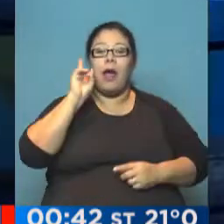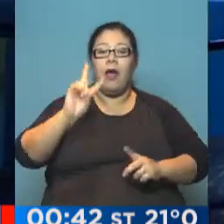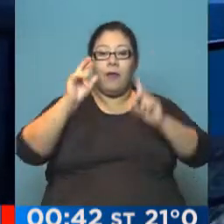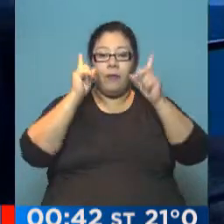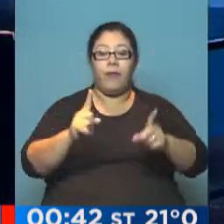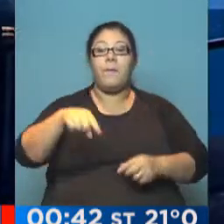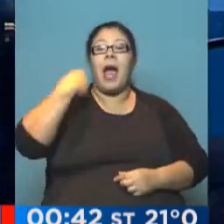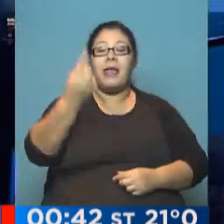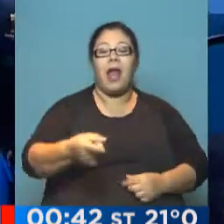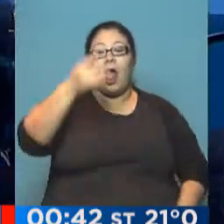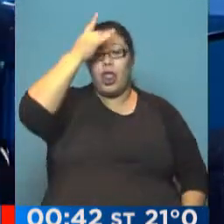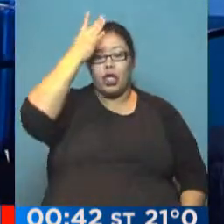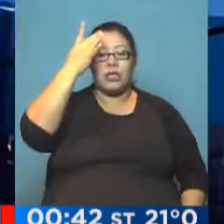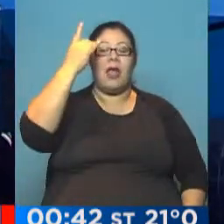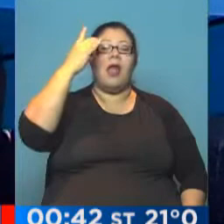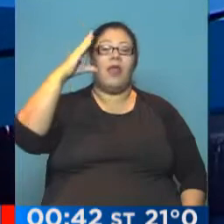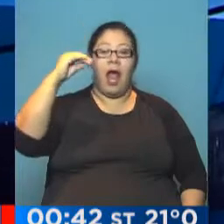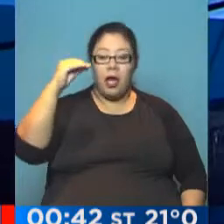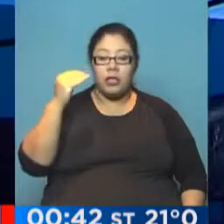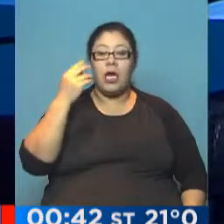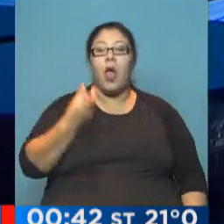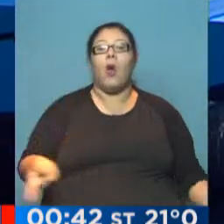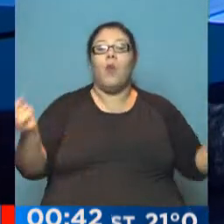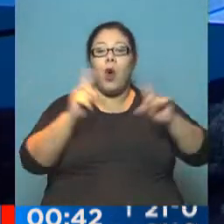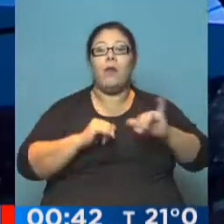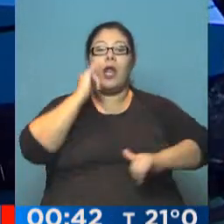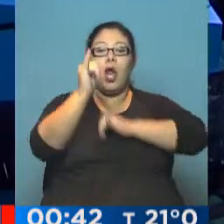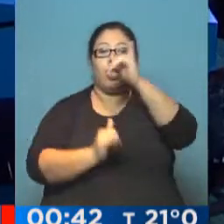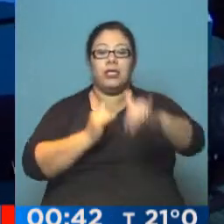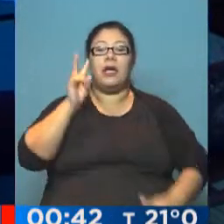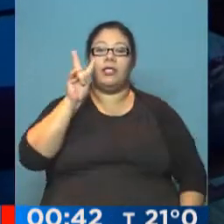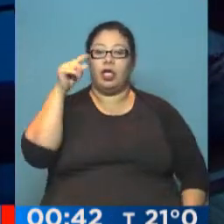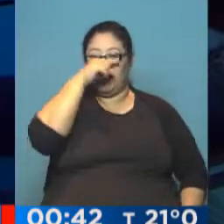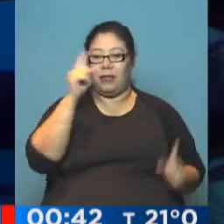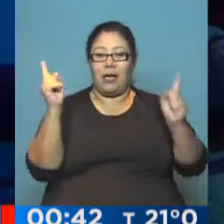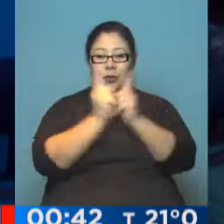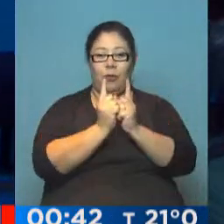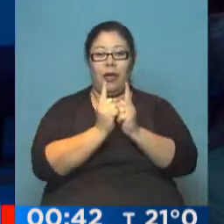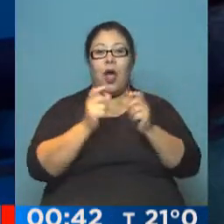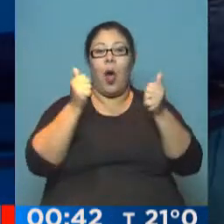medianoche, volvemos con más noticias, con más información, Edición 7 Resumen. Estén bien.